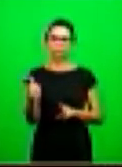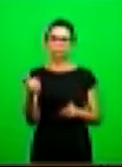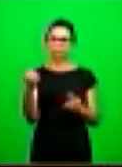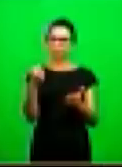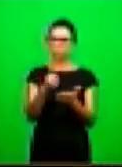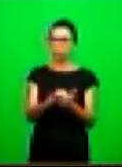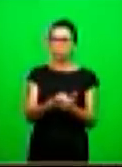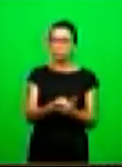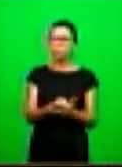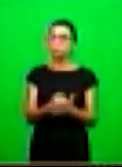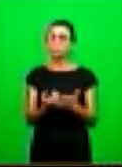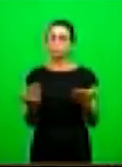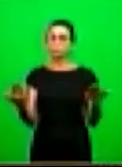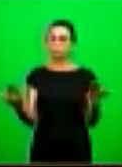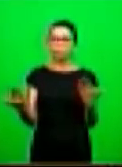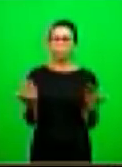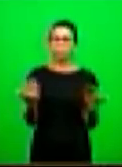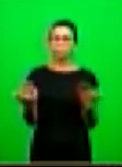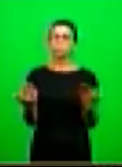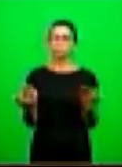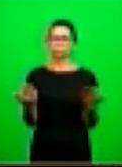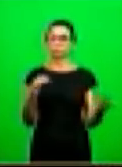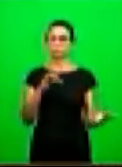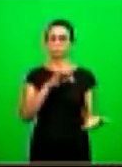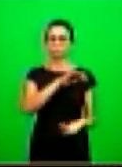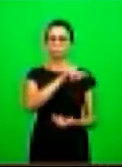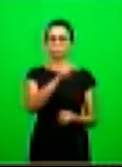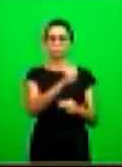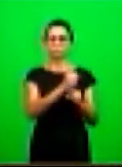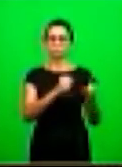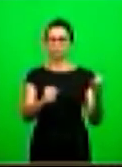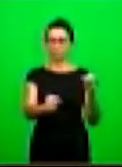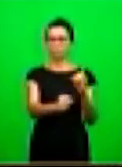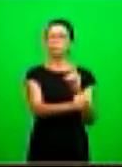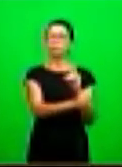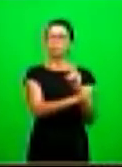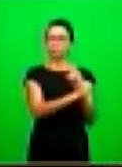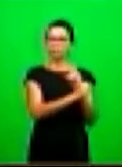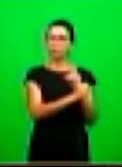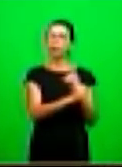está pasando hoy dentro de este mundo que vivimos,